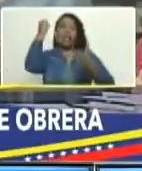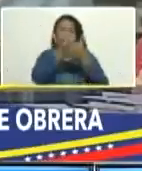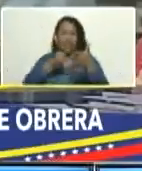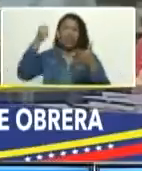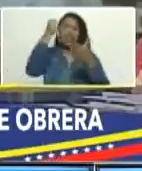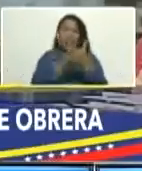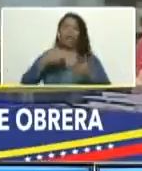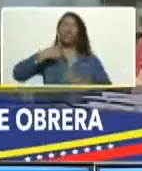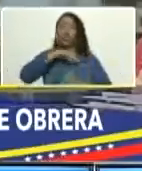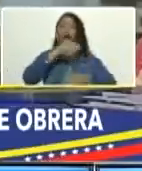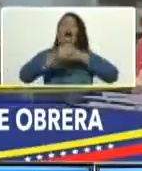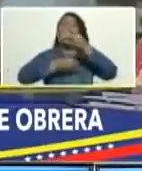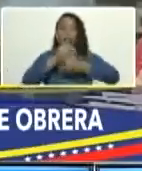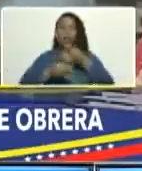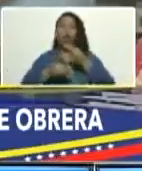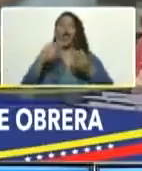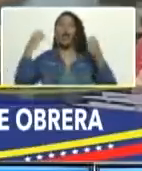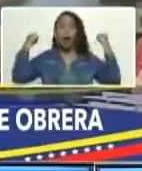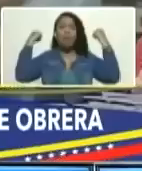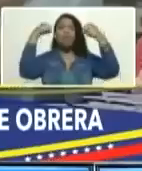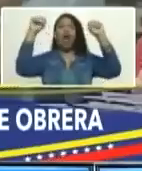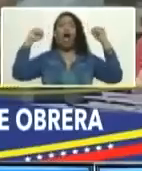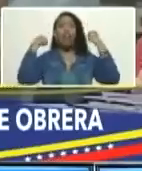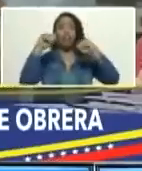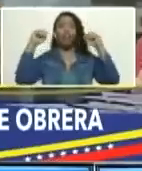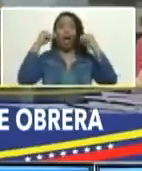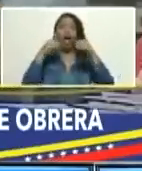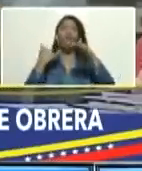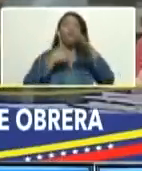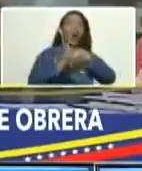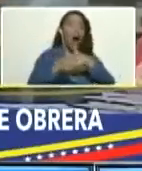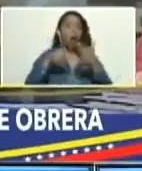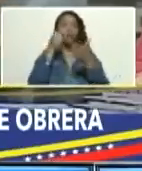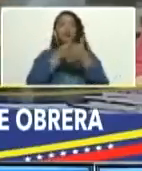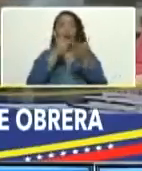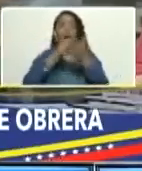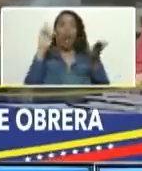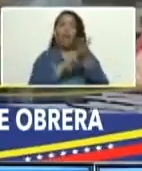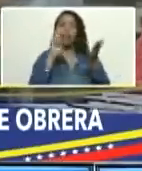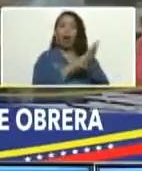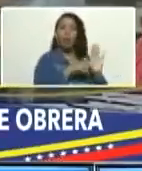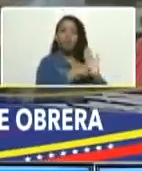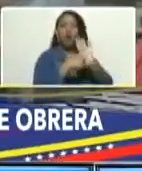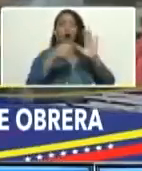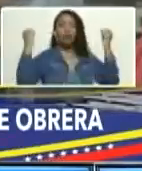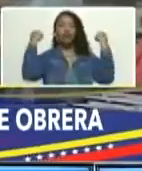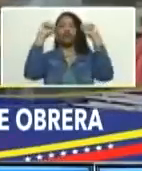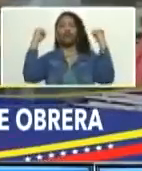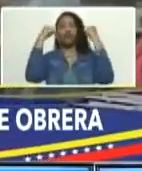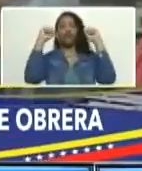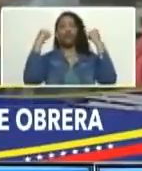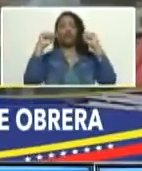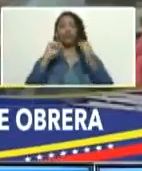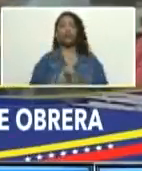dando y va a la práctica, va a la batalla, va a la realidad en un ejercicio de